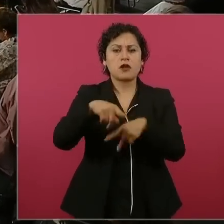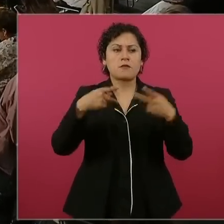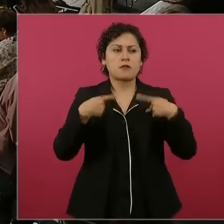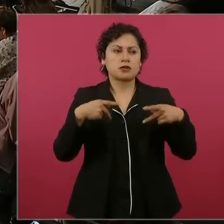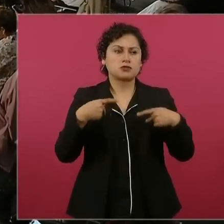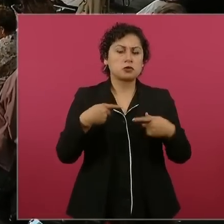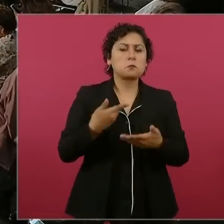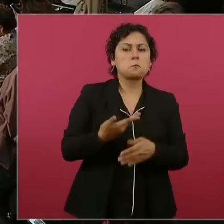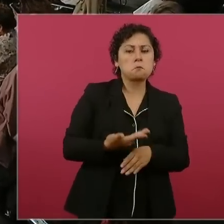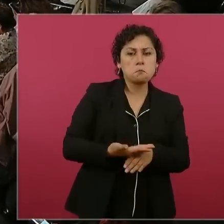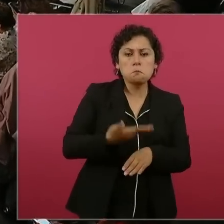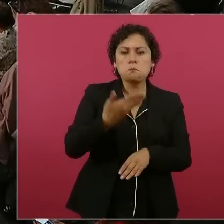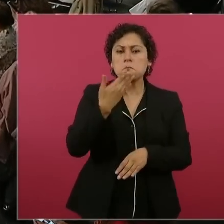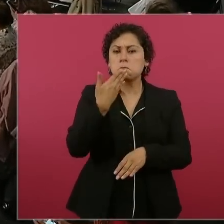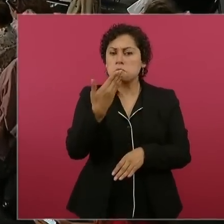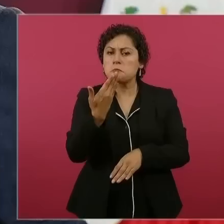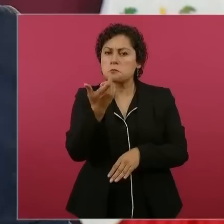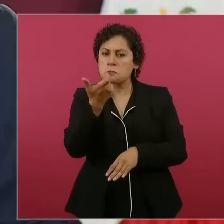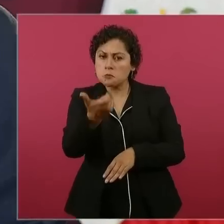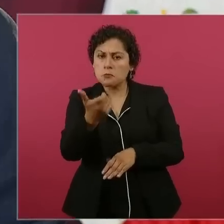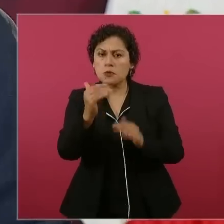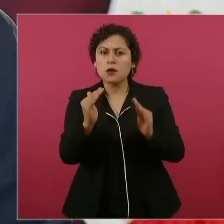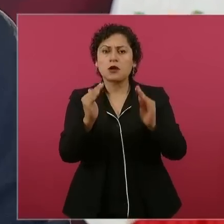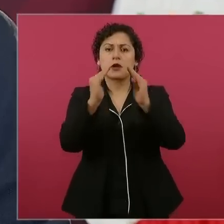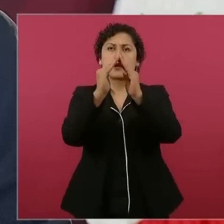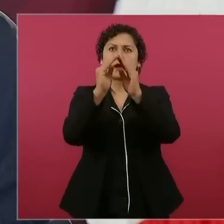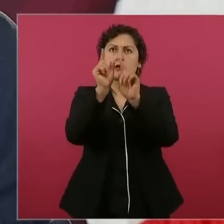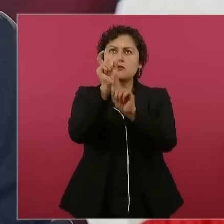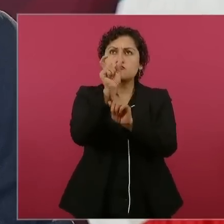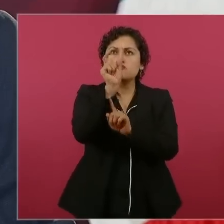y arriba una minoría.